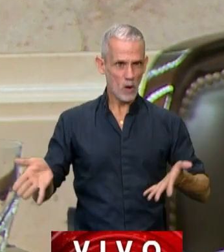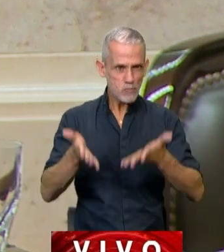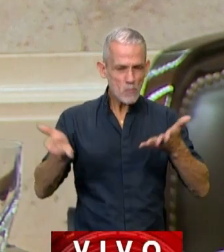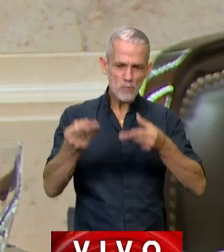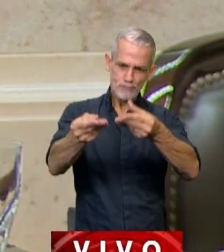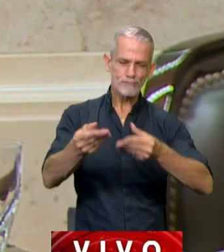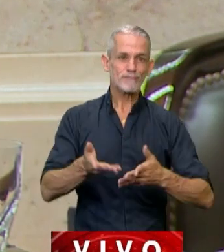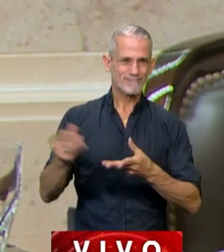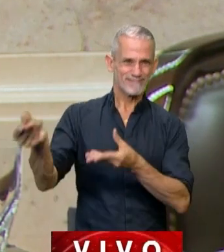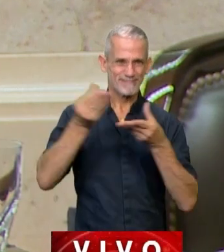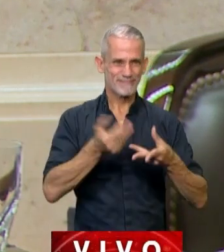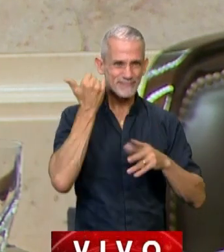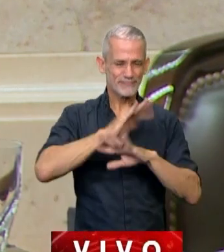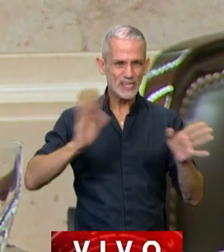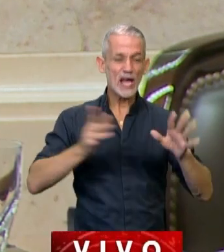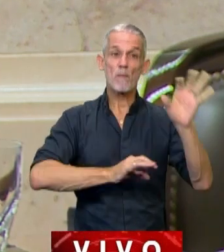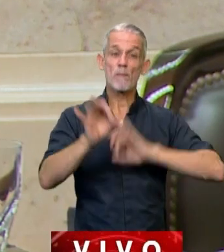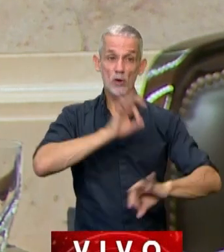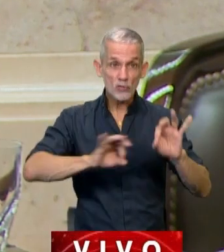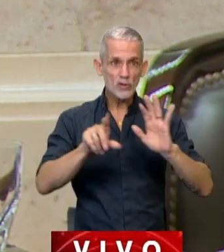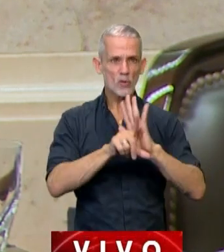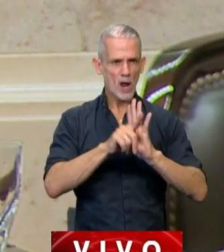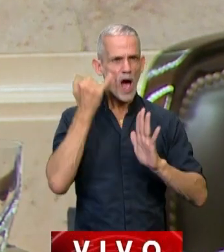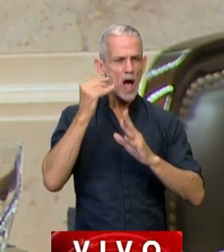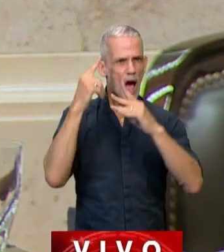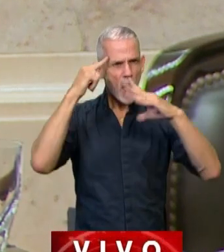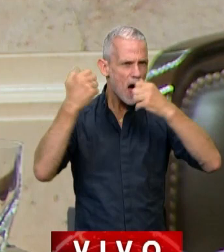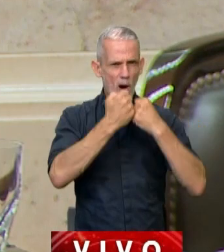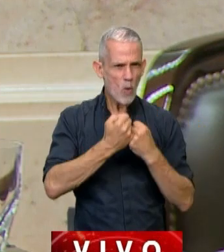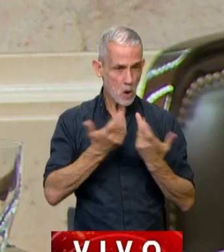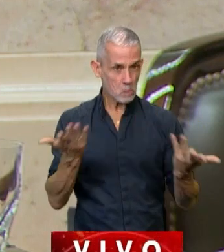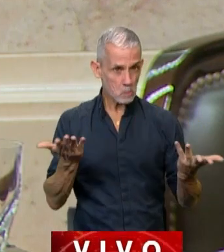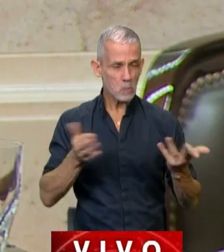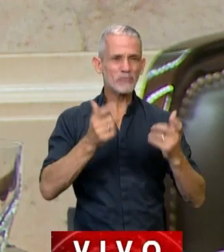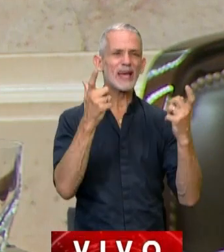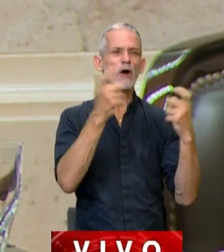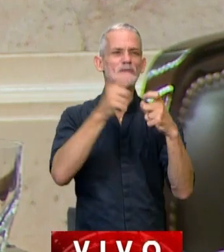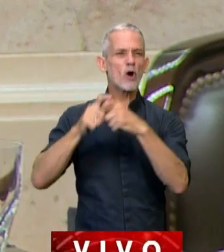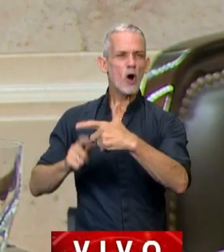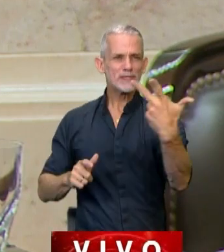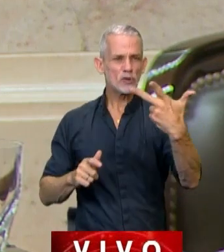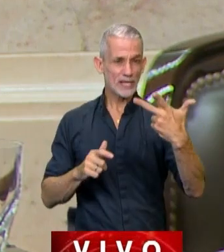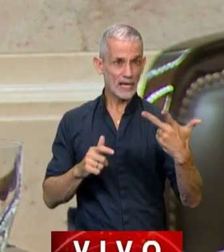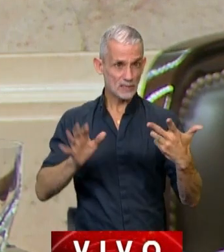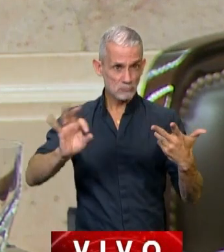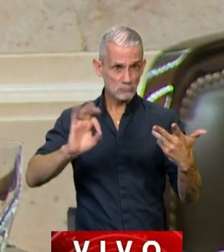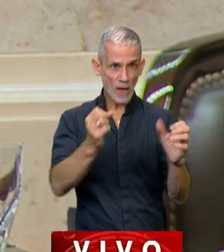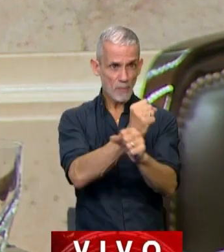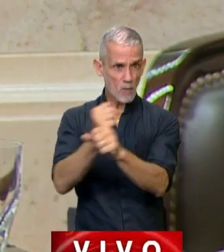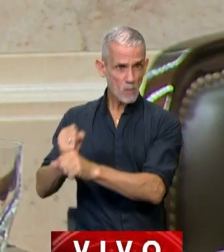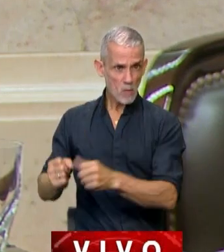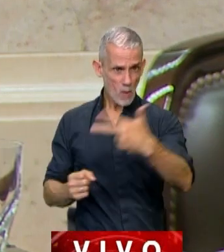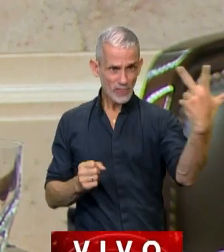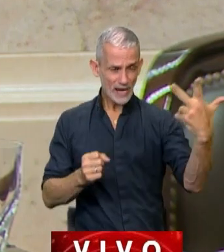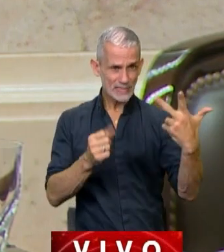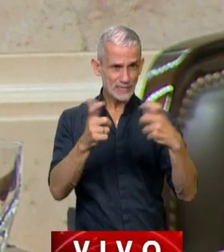es un proyecto que venía con consenso, acá estuvo en las 3 comisiones, tuvo aprobación en